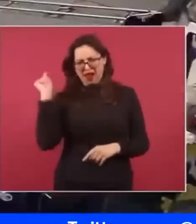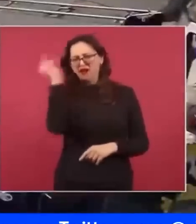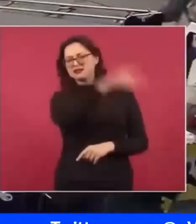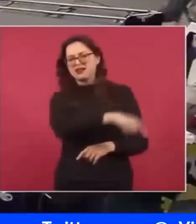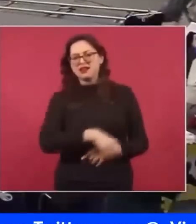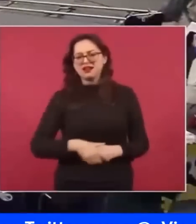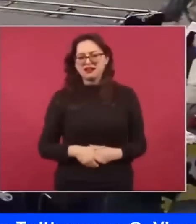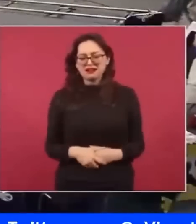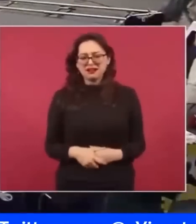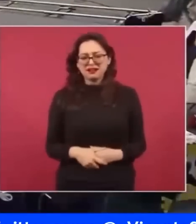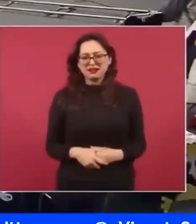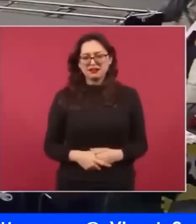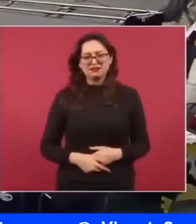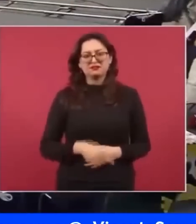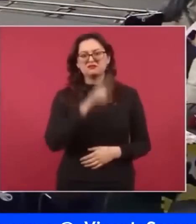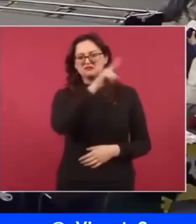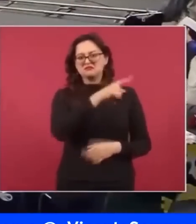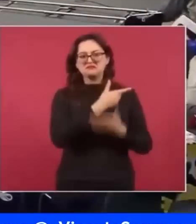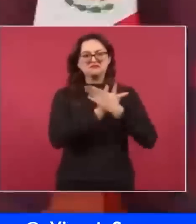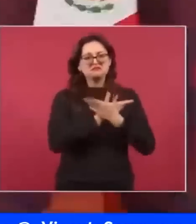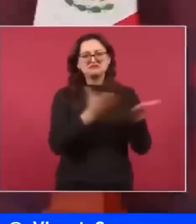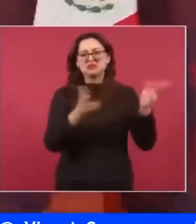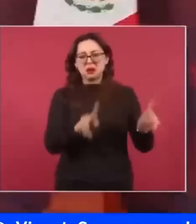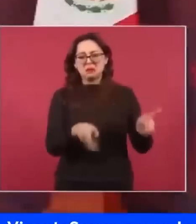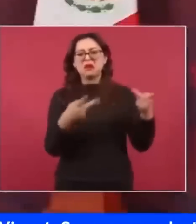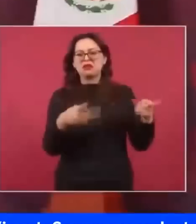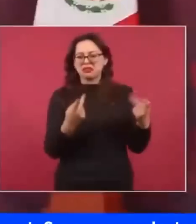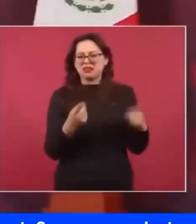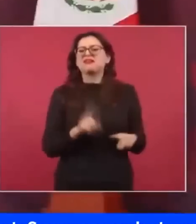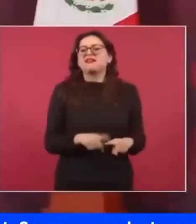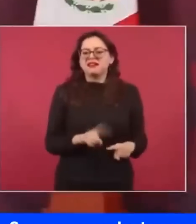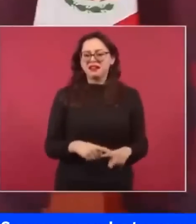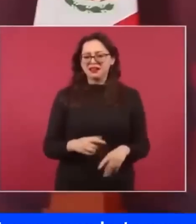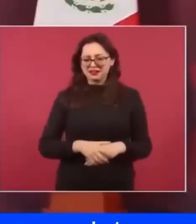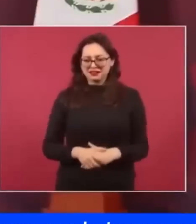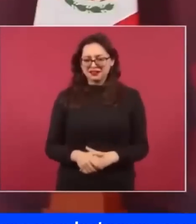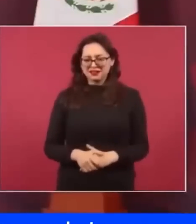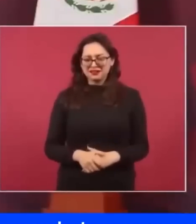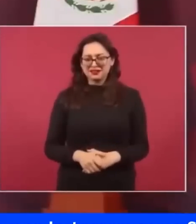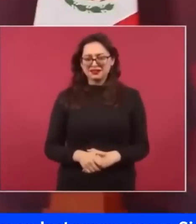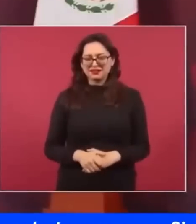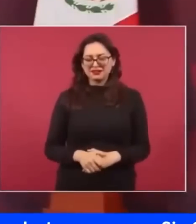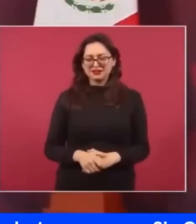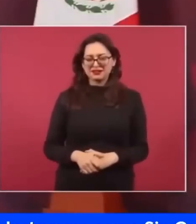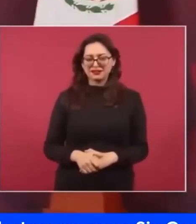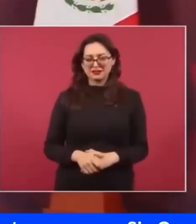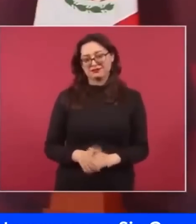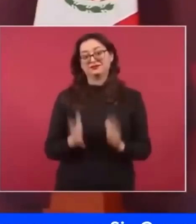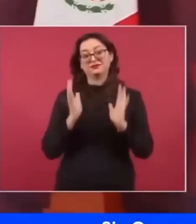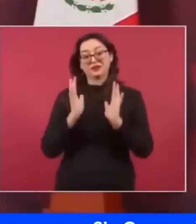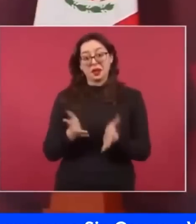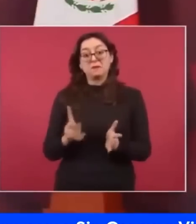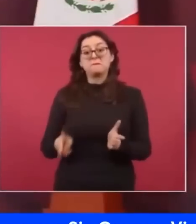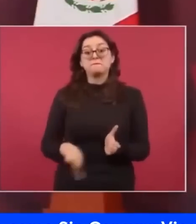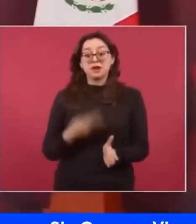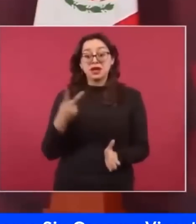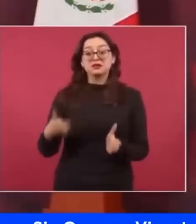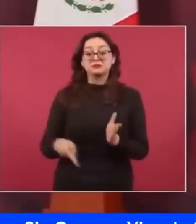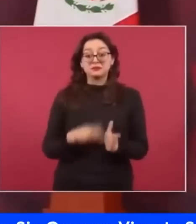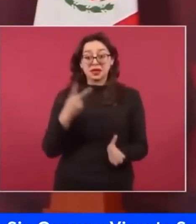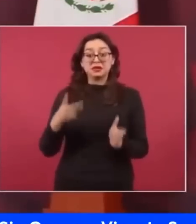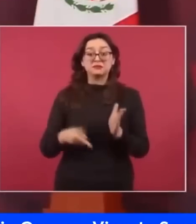Y es una distribución masiva. Bueno, hablábamos, ya van varias veces que repito, lo